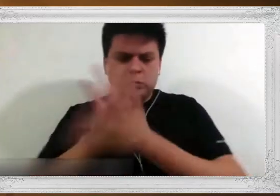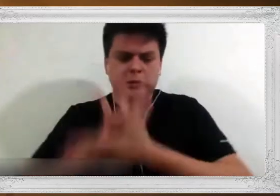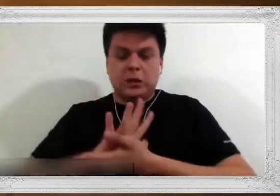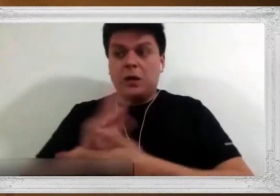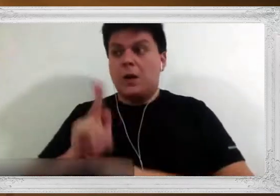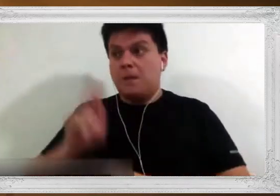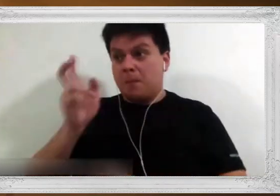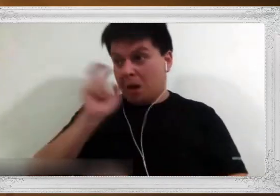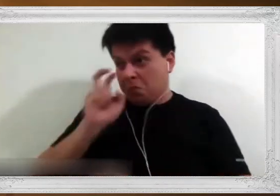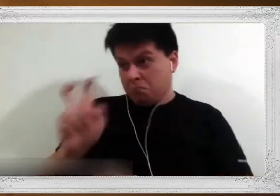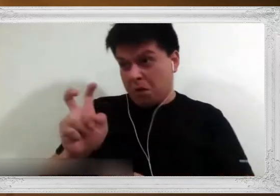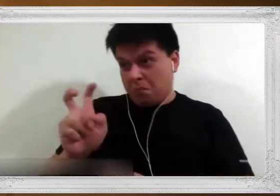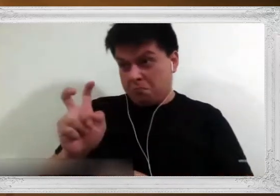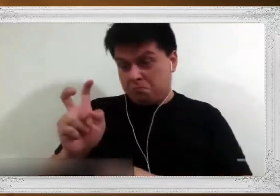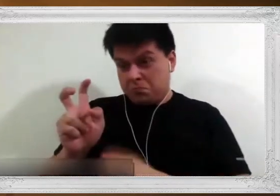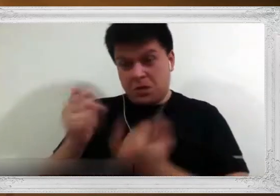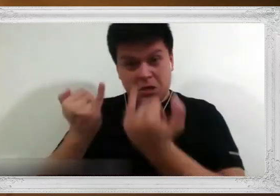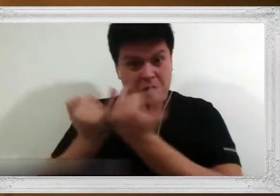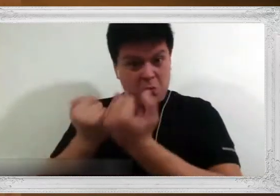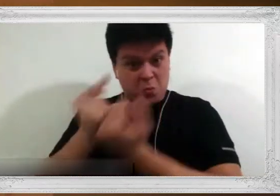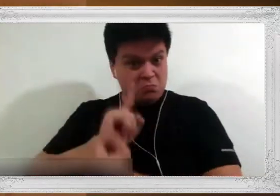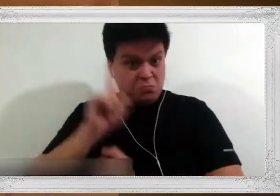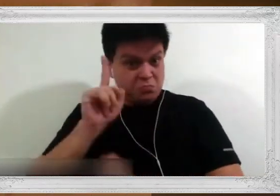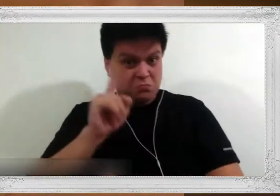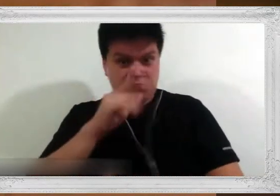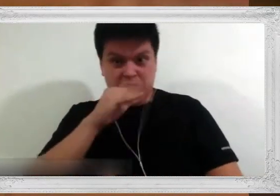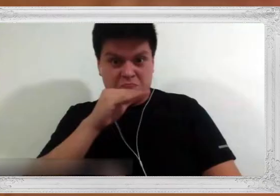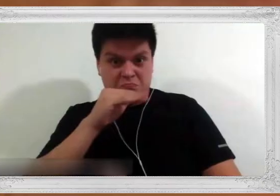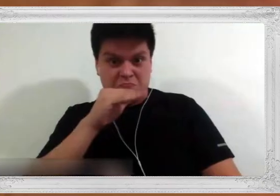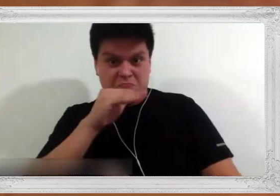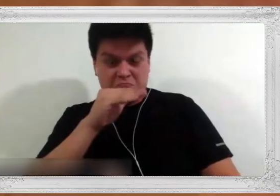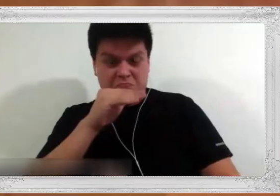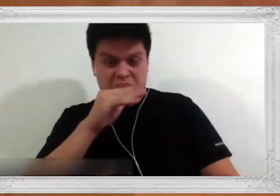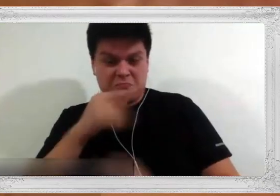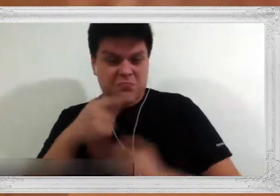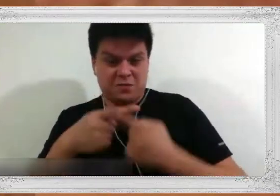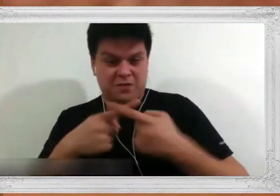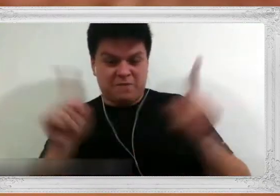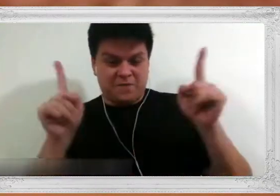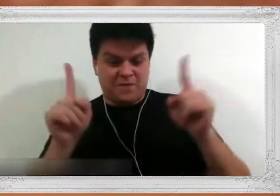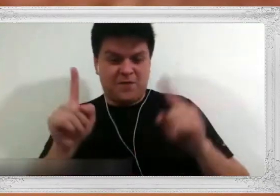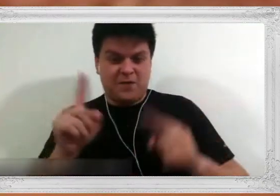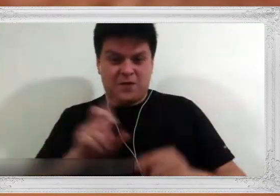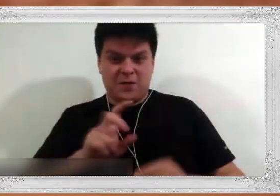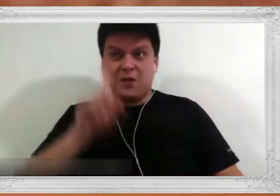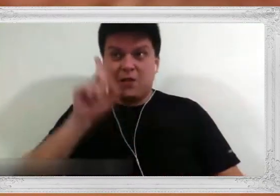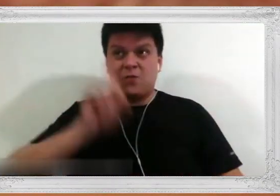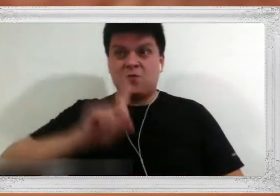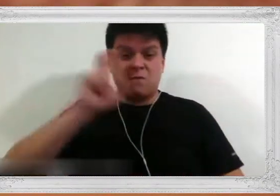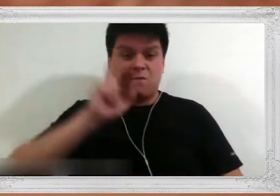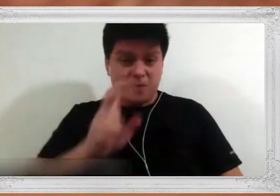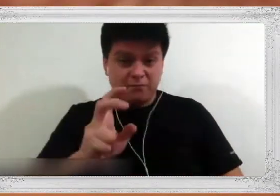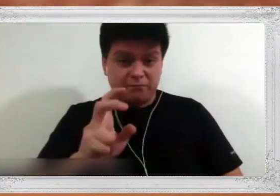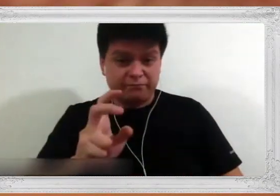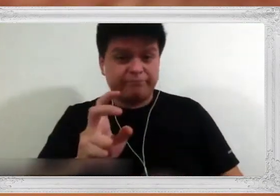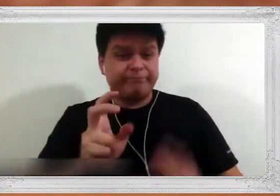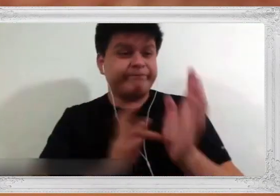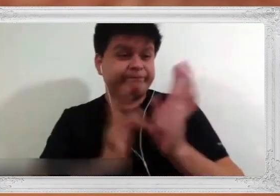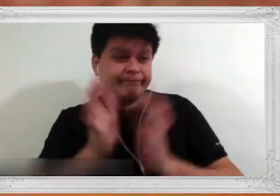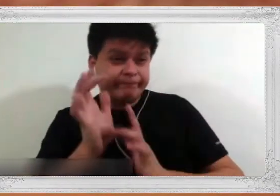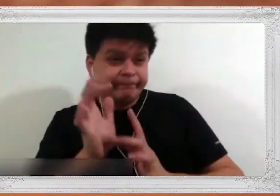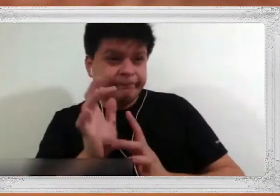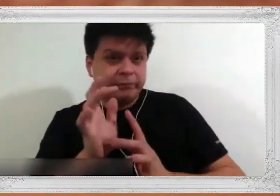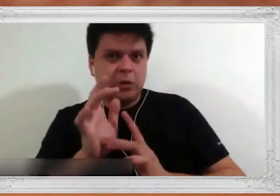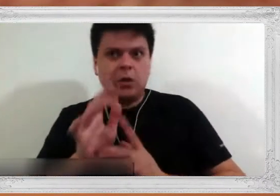coincidiría con la mirada del Señor. Él no los replocha por la petición que han hecho, sino que los